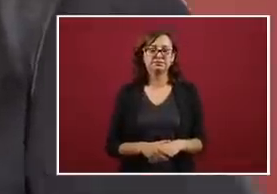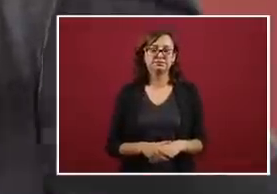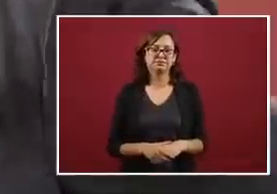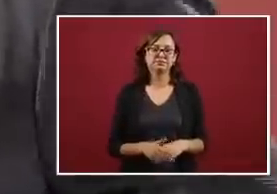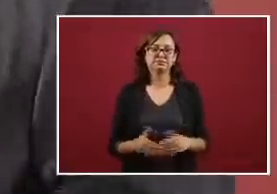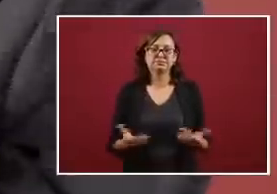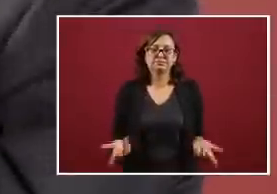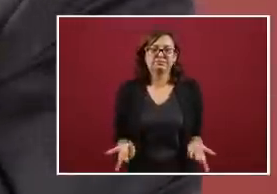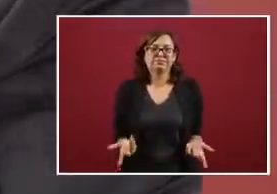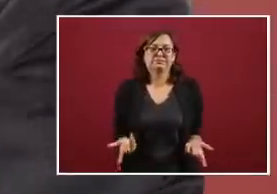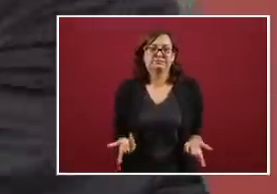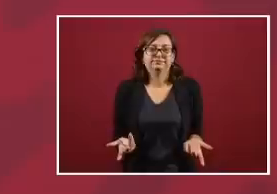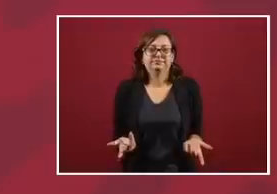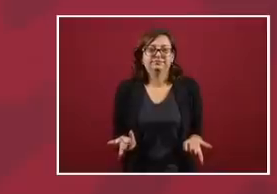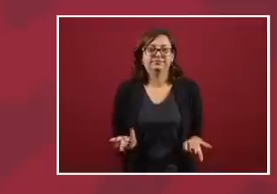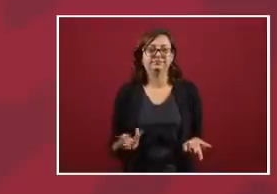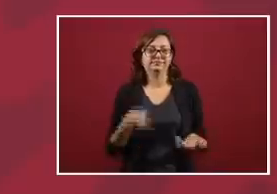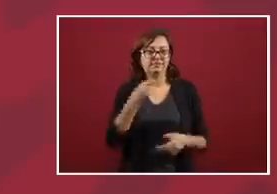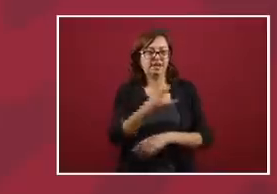pues ahí nos hubiésemos